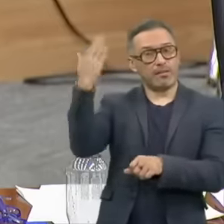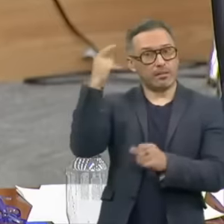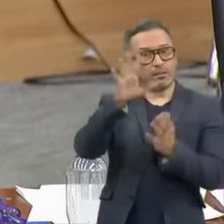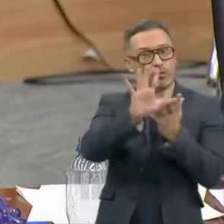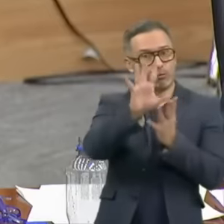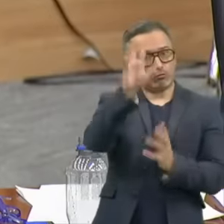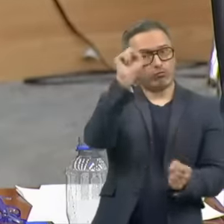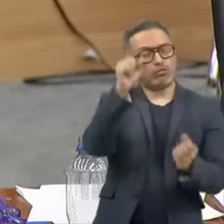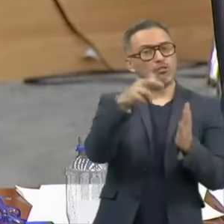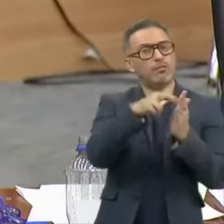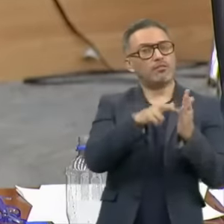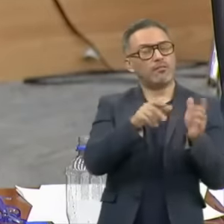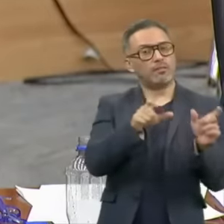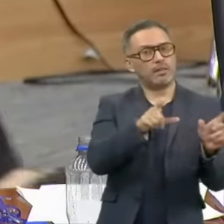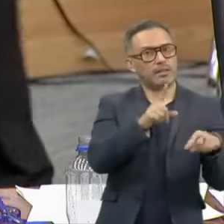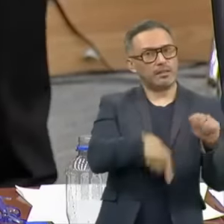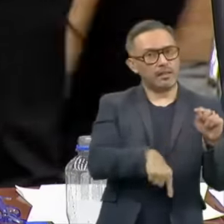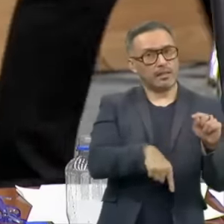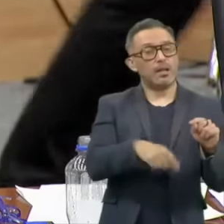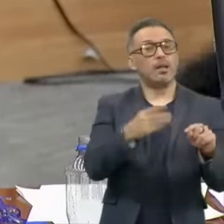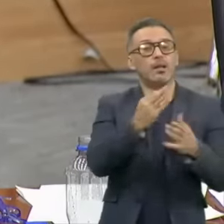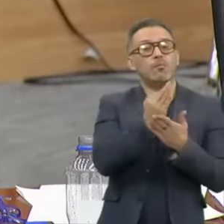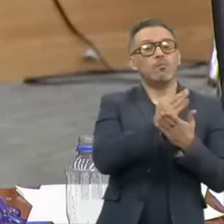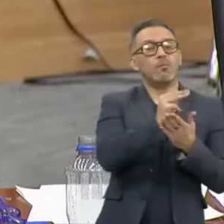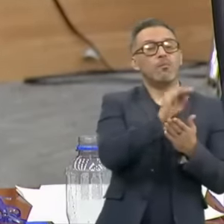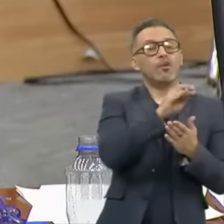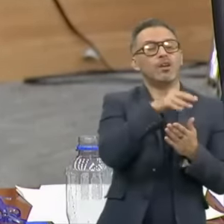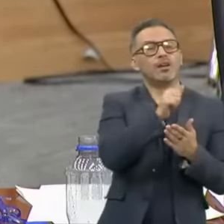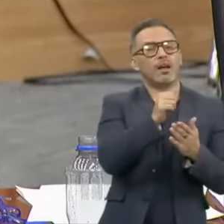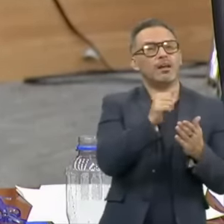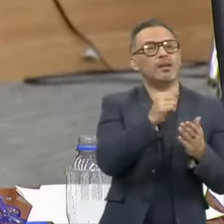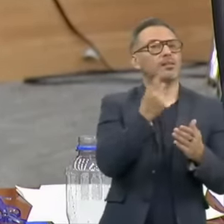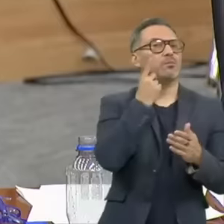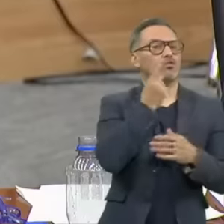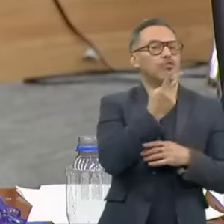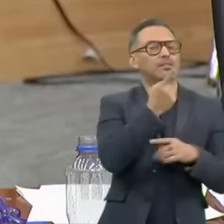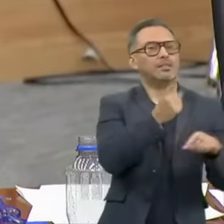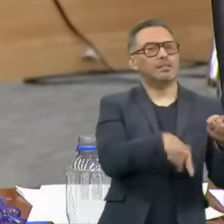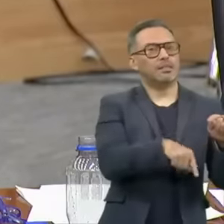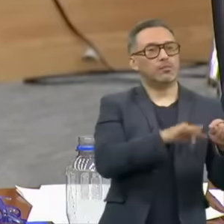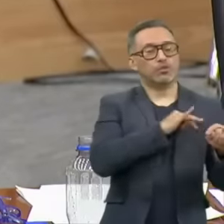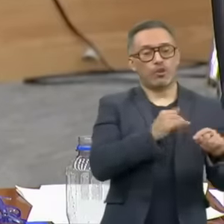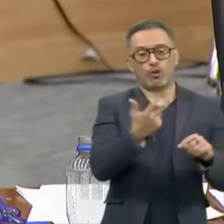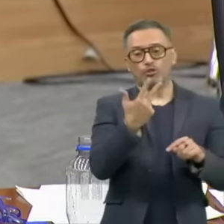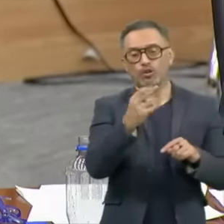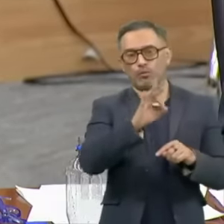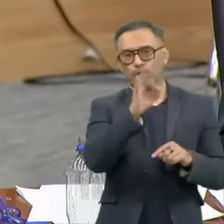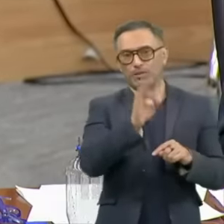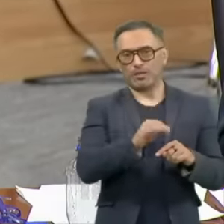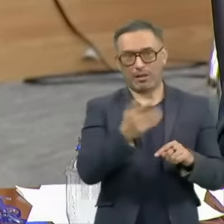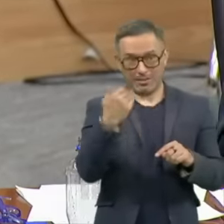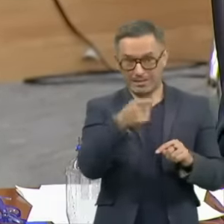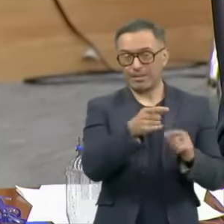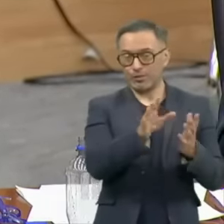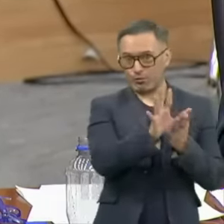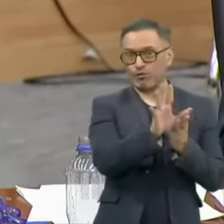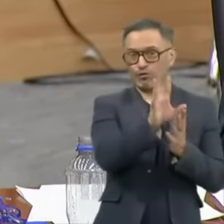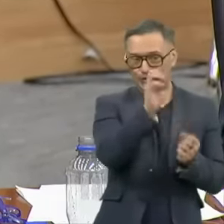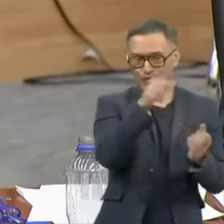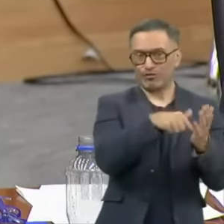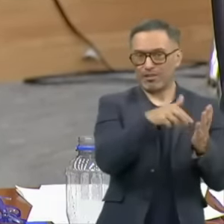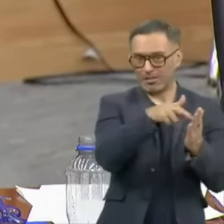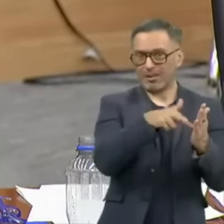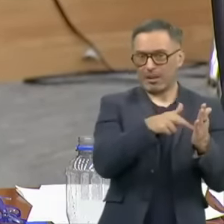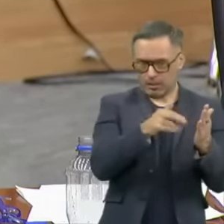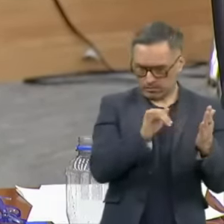A Morena le quitan 12 diputados por aplicarle el límite de la sobrerepresentación del 8%, es una regla que está en la Constitución, le